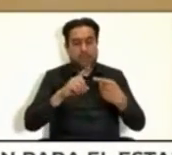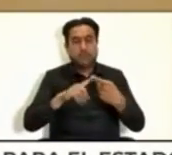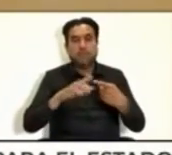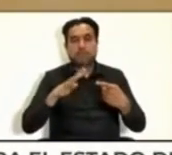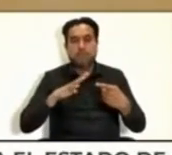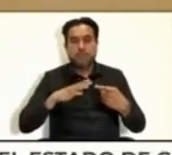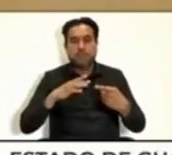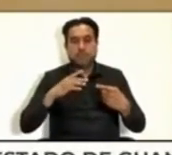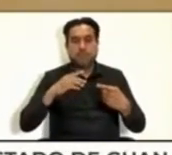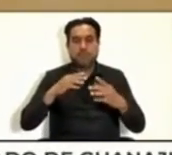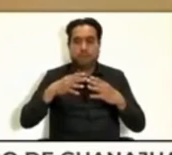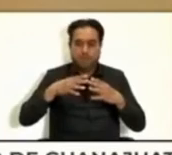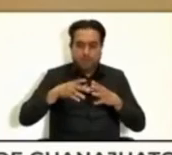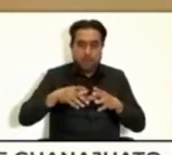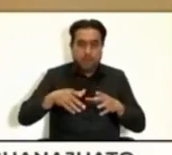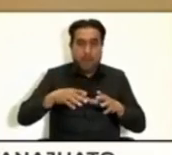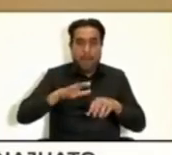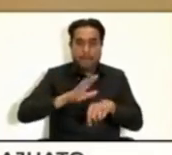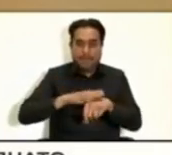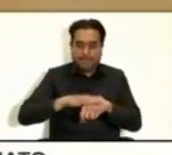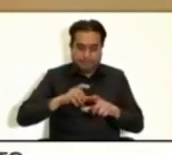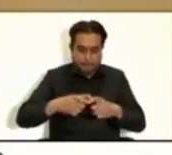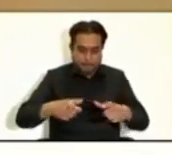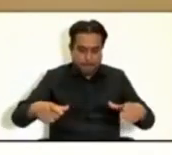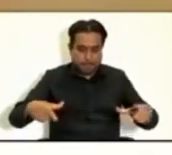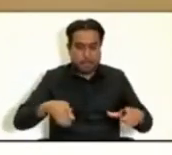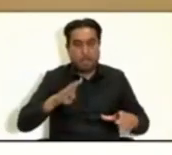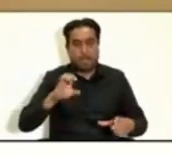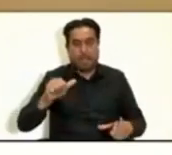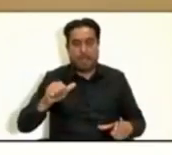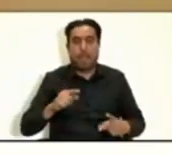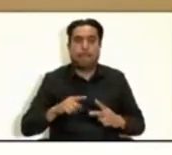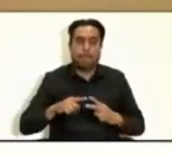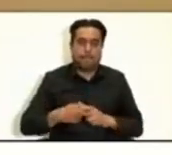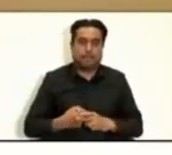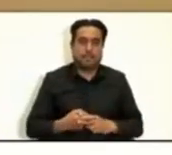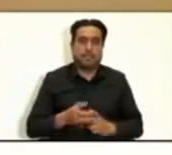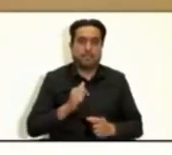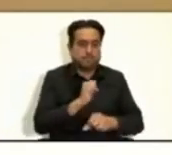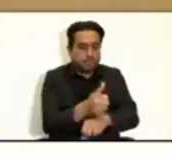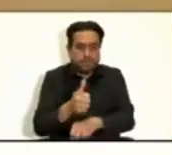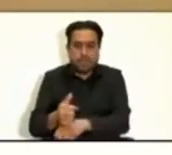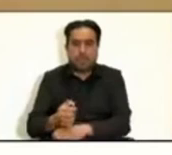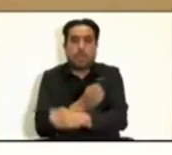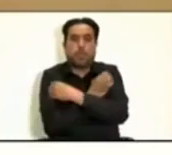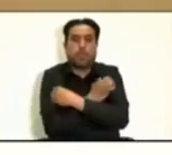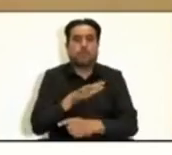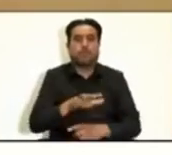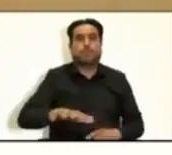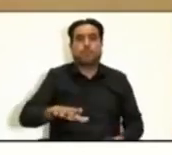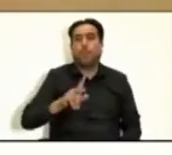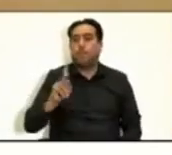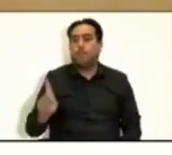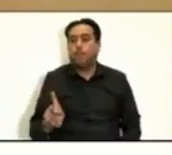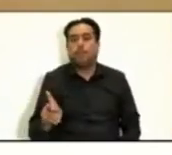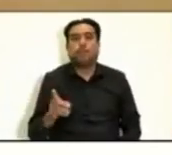cobertura progresiva de dicha beca por lo cual se propone comenzar la implementación en los planteles educativos públicos que